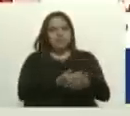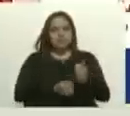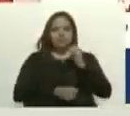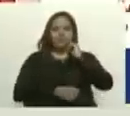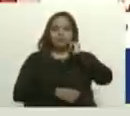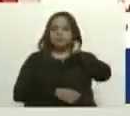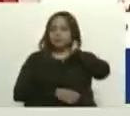Gracias,